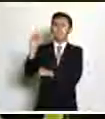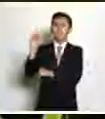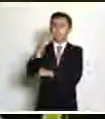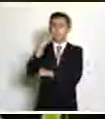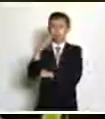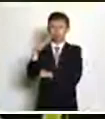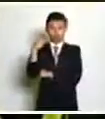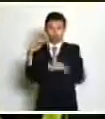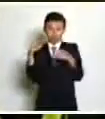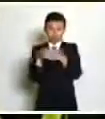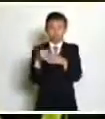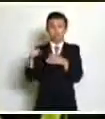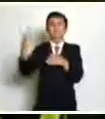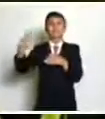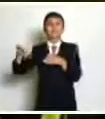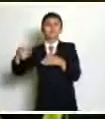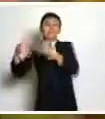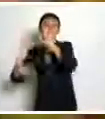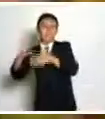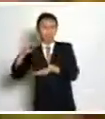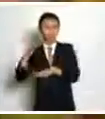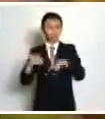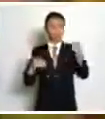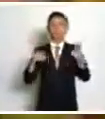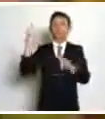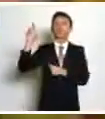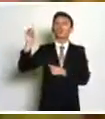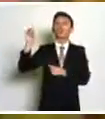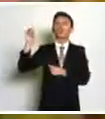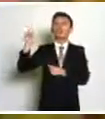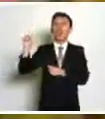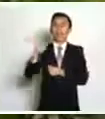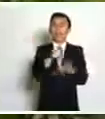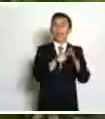pesos, y la rosa entre 70 y 10 pesos.